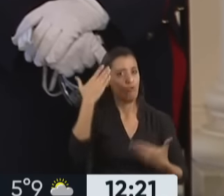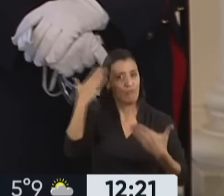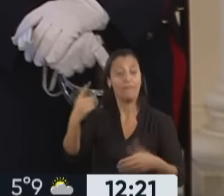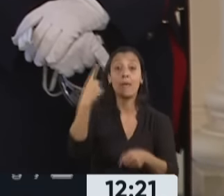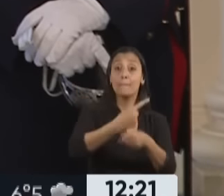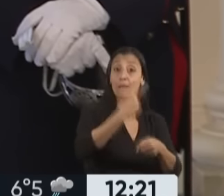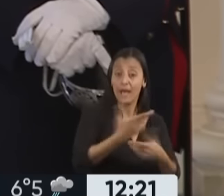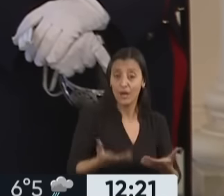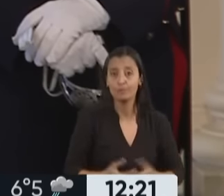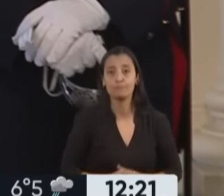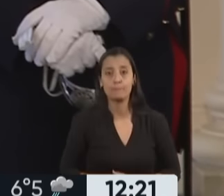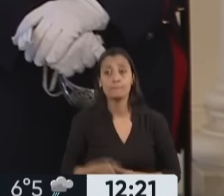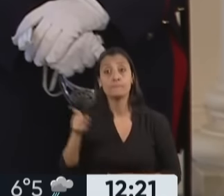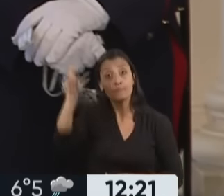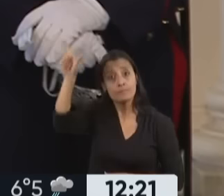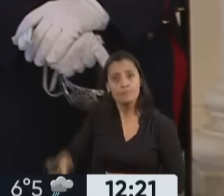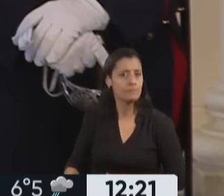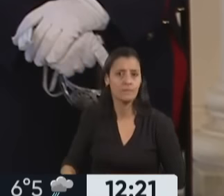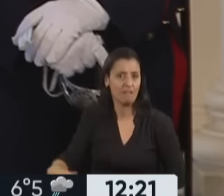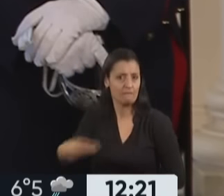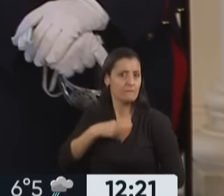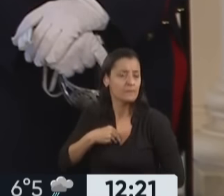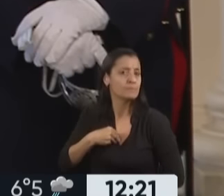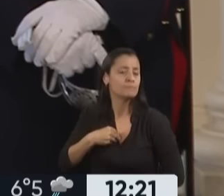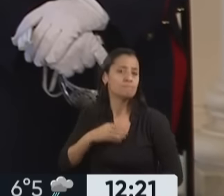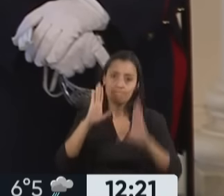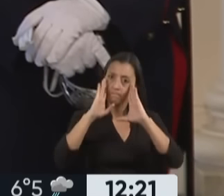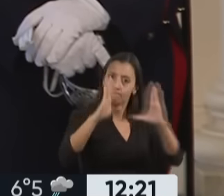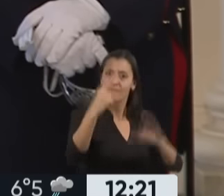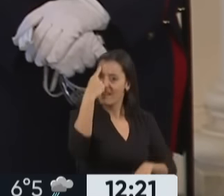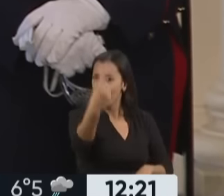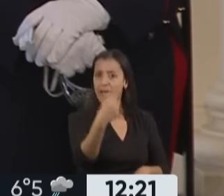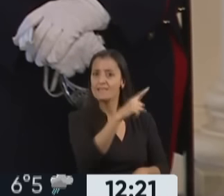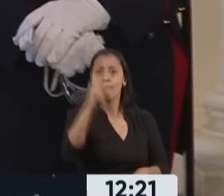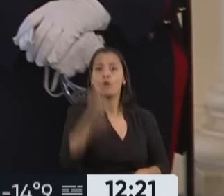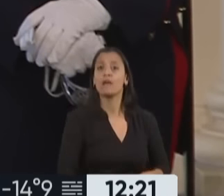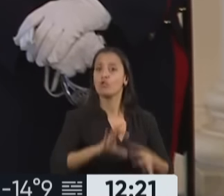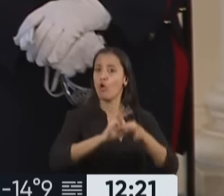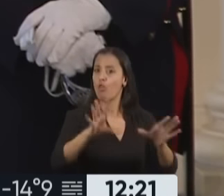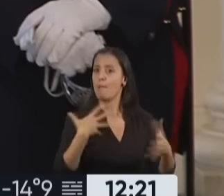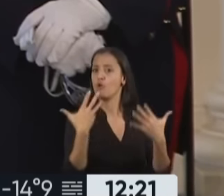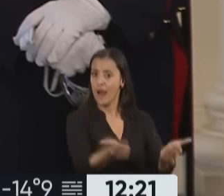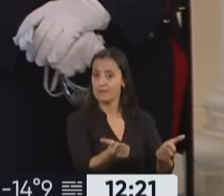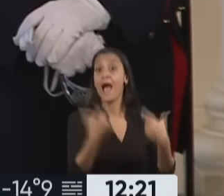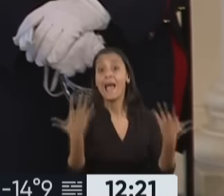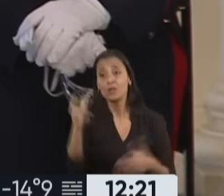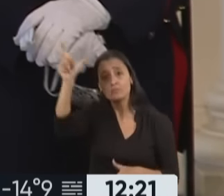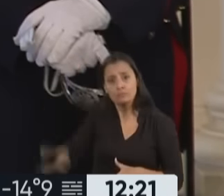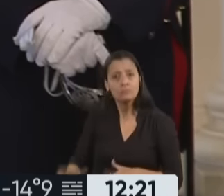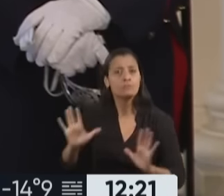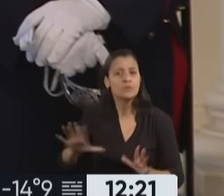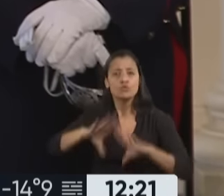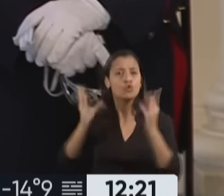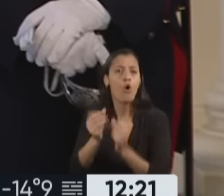primer término, era un fiel creyente de la democracia y toda su extensa e intensa